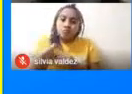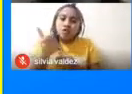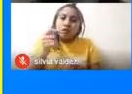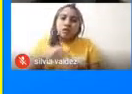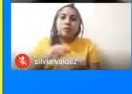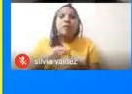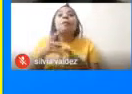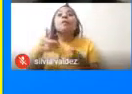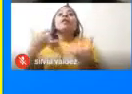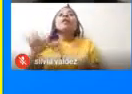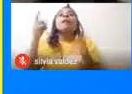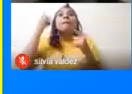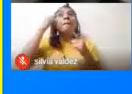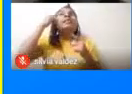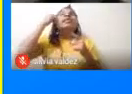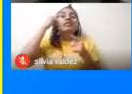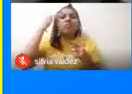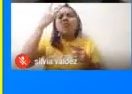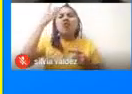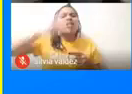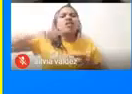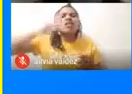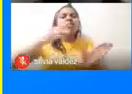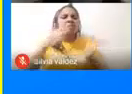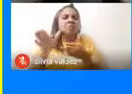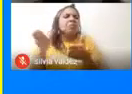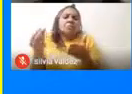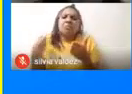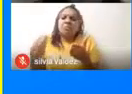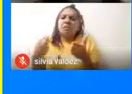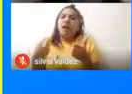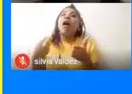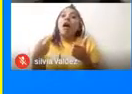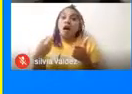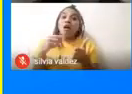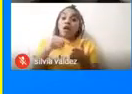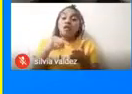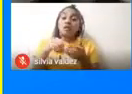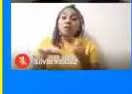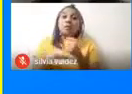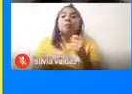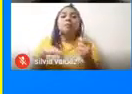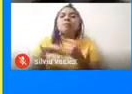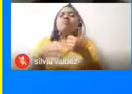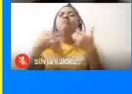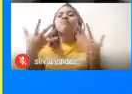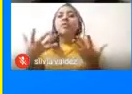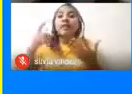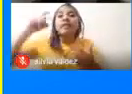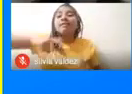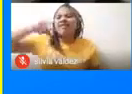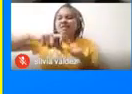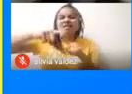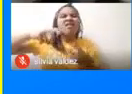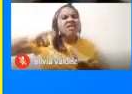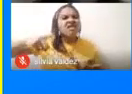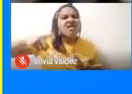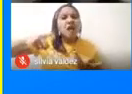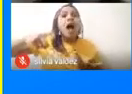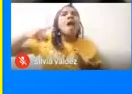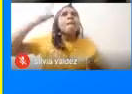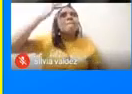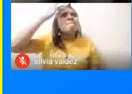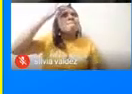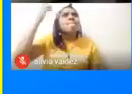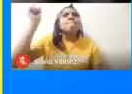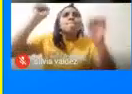en pensarnos porque es necesaria la planificación, y básicamente es la necesidad está en